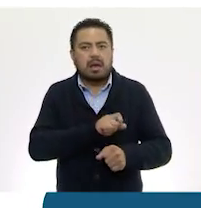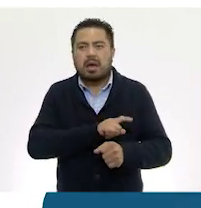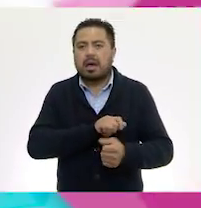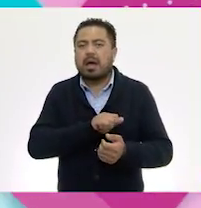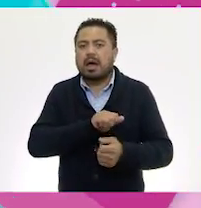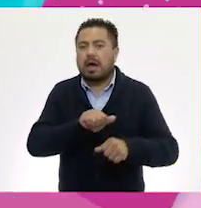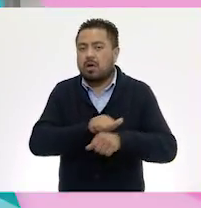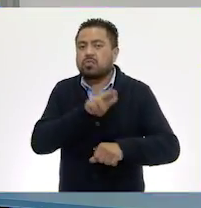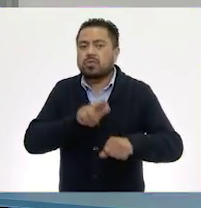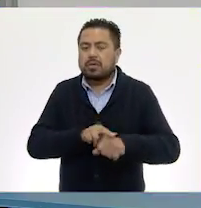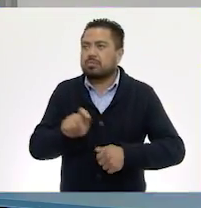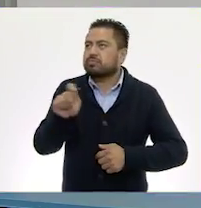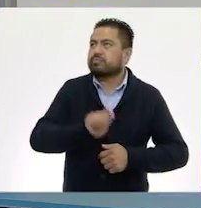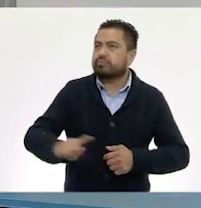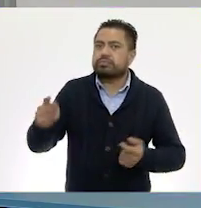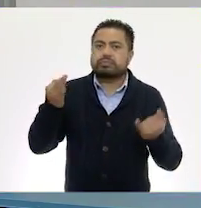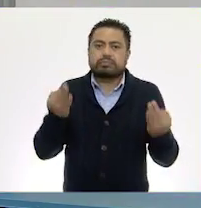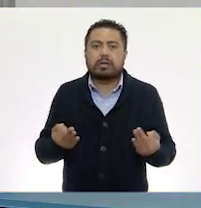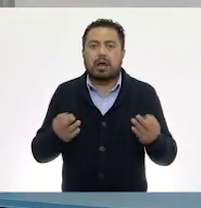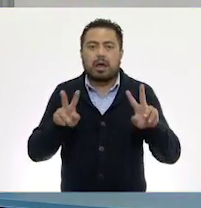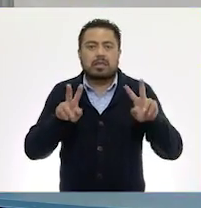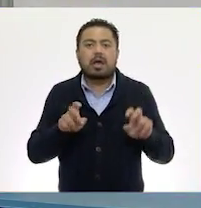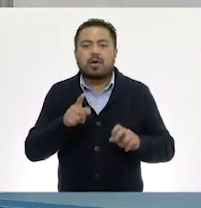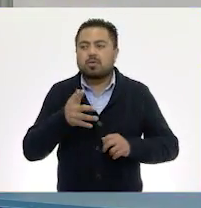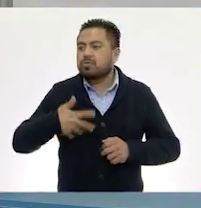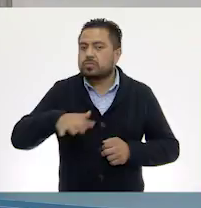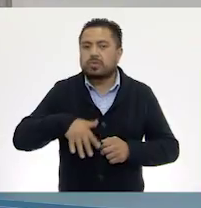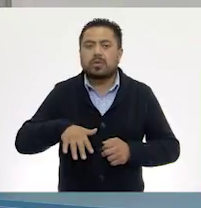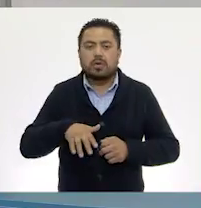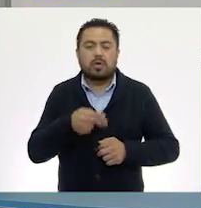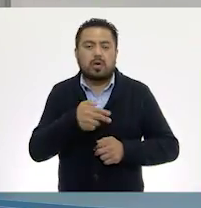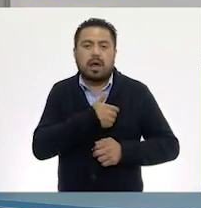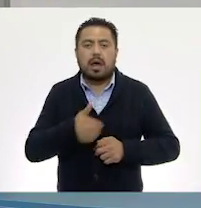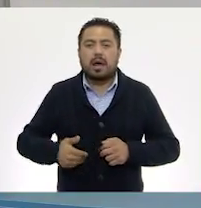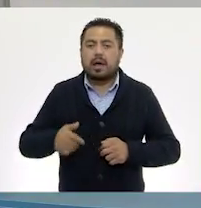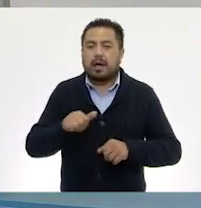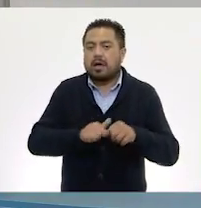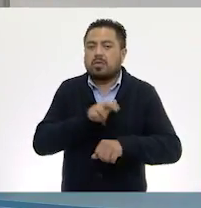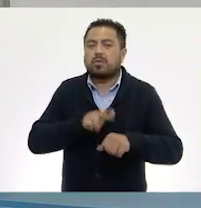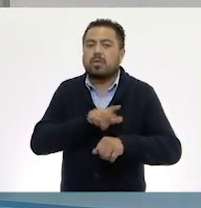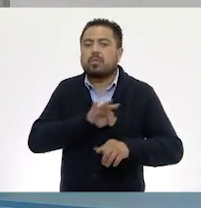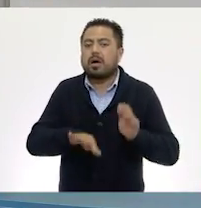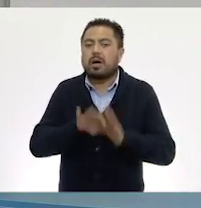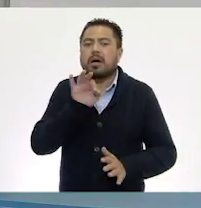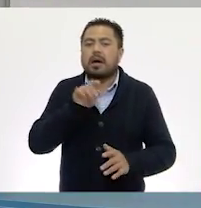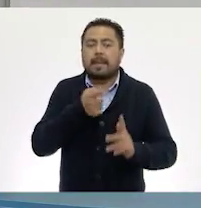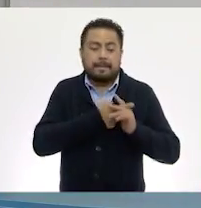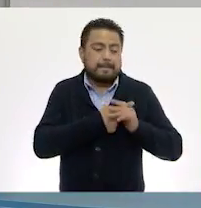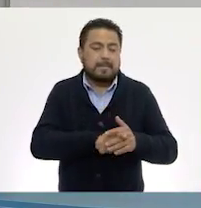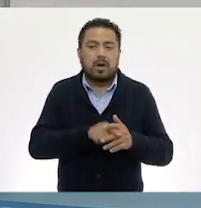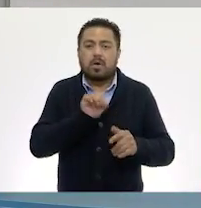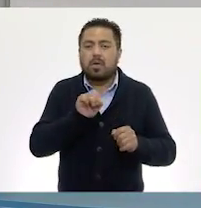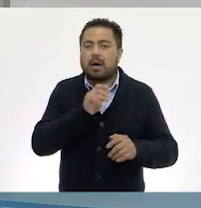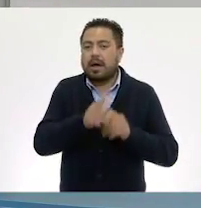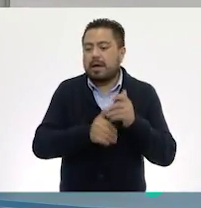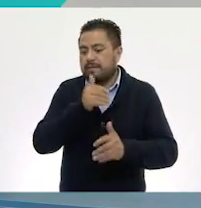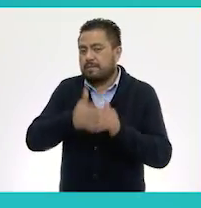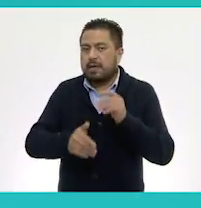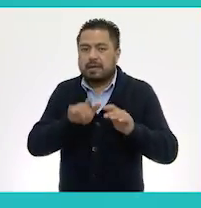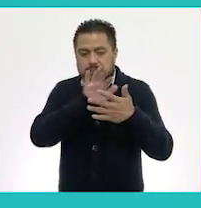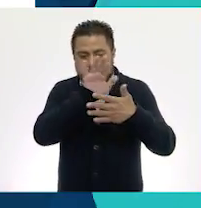un experto o no en el tema que buscamos. El nombre del autor podemos hallarlo al principio o al final del